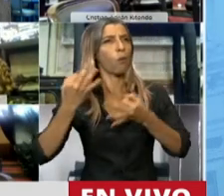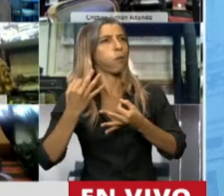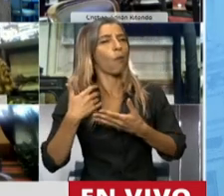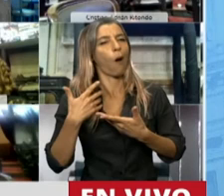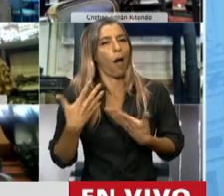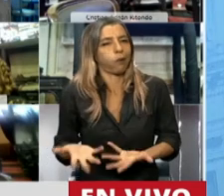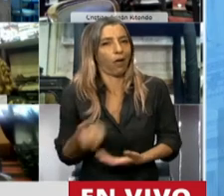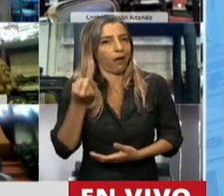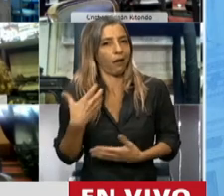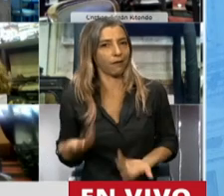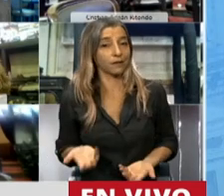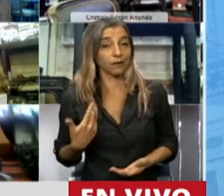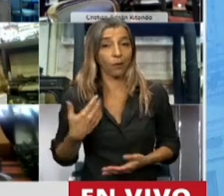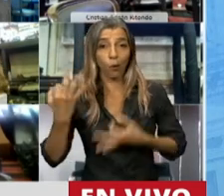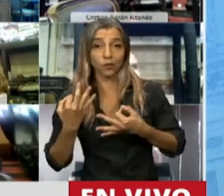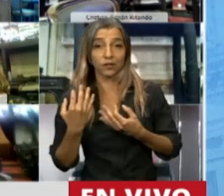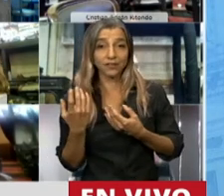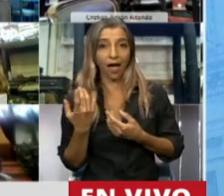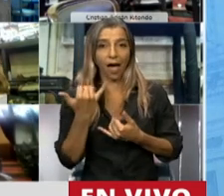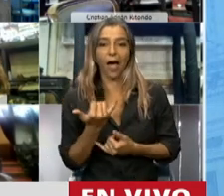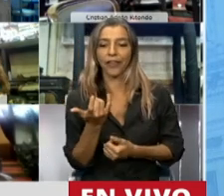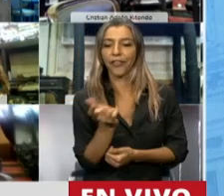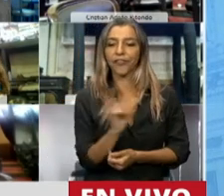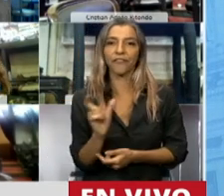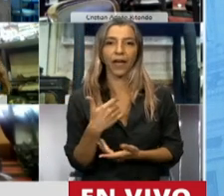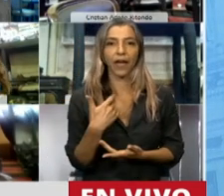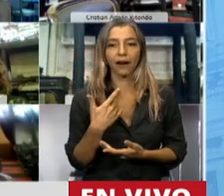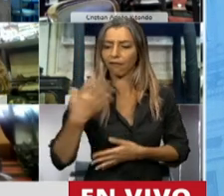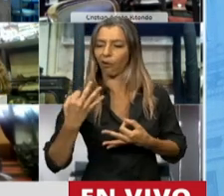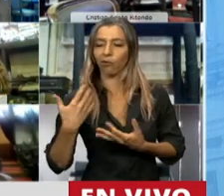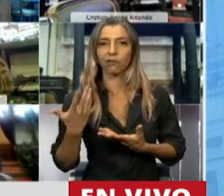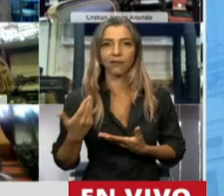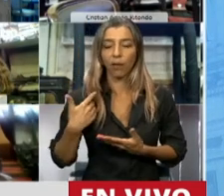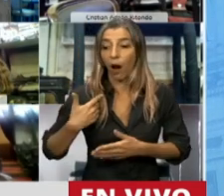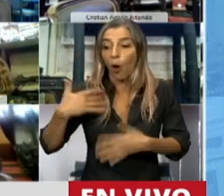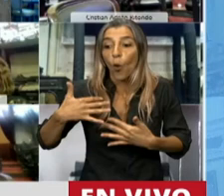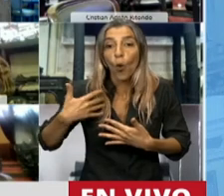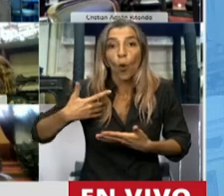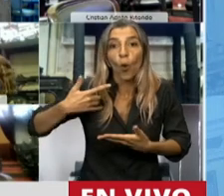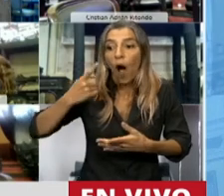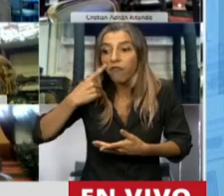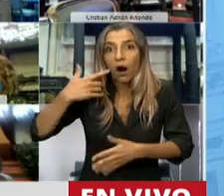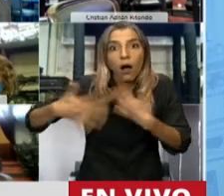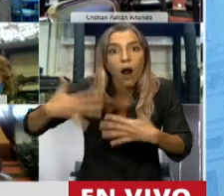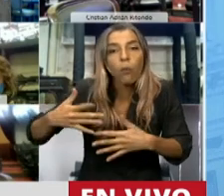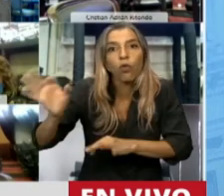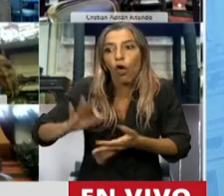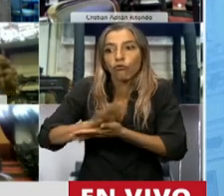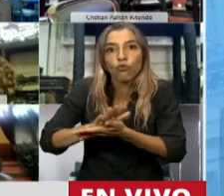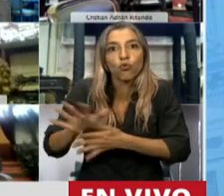la que tenemos, una justicia de dos tiempos, una justicia que acelera o aminora las causas de acuerdo al color político del gobierno de